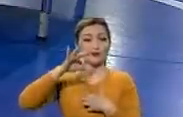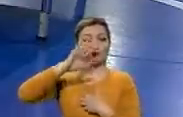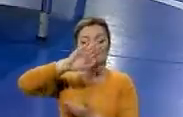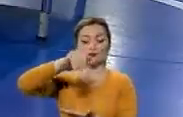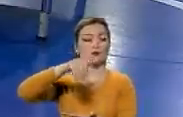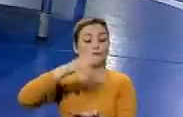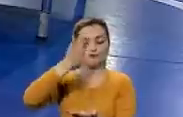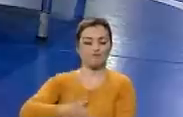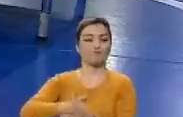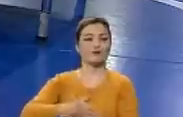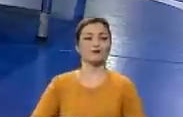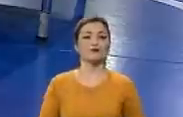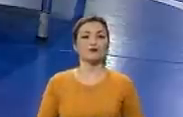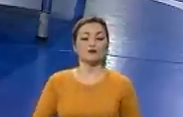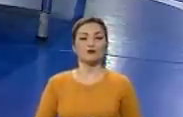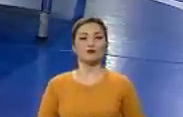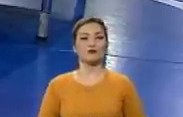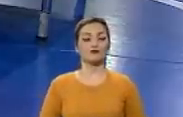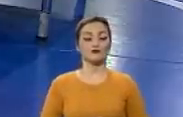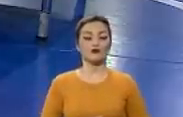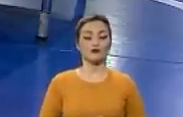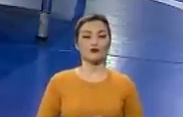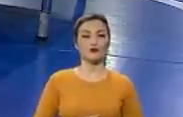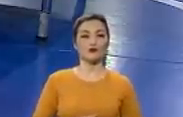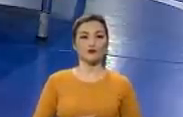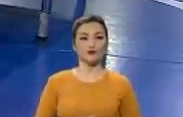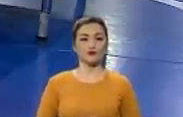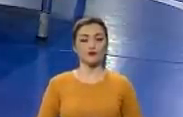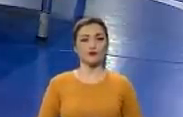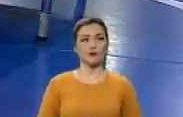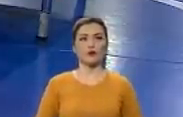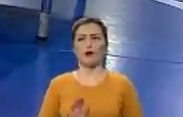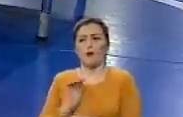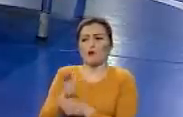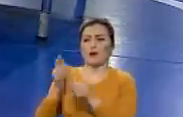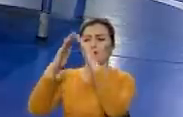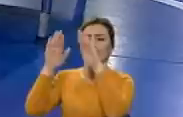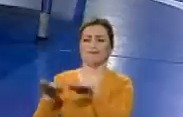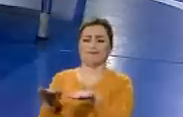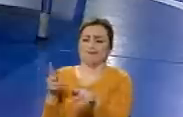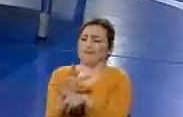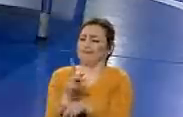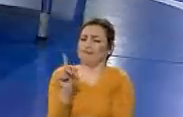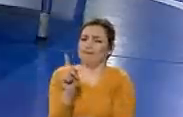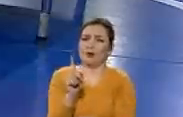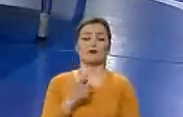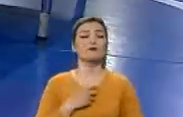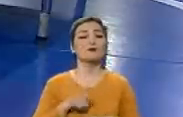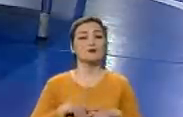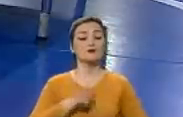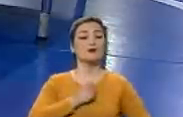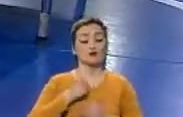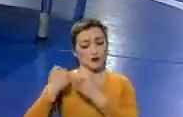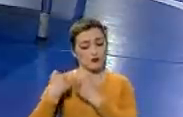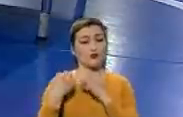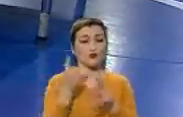rebrote, que exista un nuevo contagio, un nuevo rebrote. Y sobre todo que vayamos a confinamiento y que otra vez la situación empeore. Así que depende de nosotros